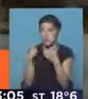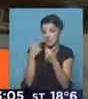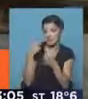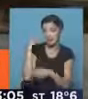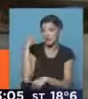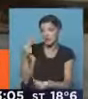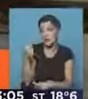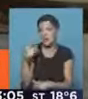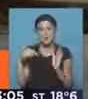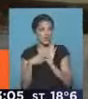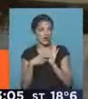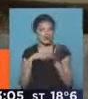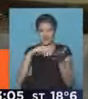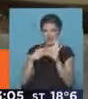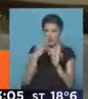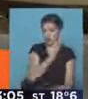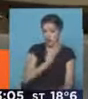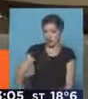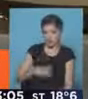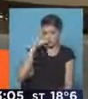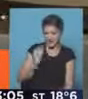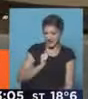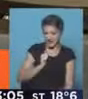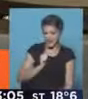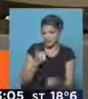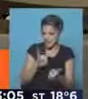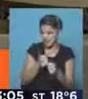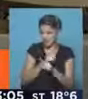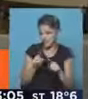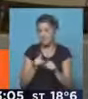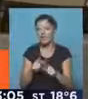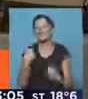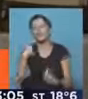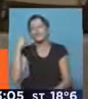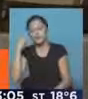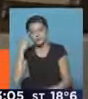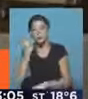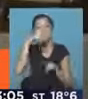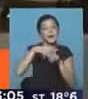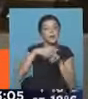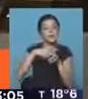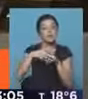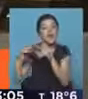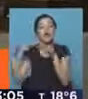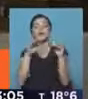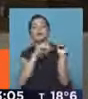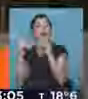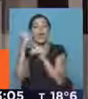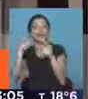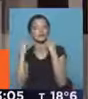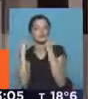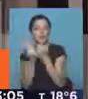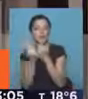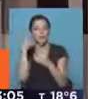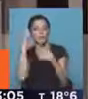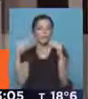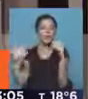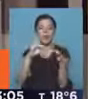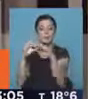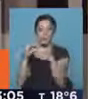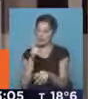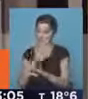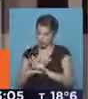nos gusta no implica que la herramienta no sea válida. Me parece que es una mala idea juzgar herramientas por resultados. Y no pensás, otra de las cosas que se dice en el informe y que podemos